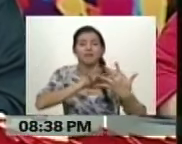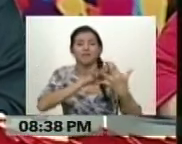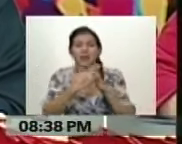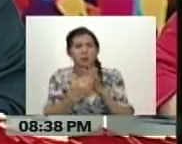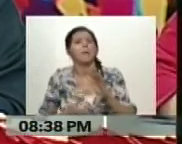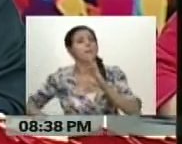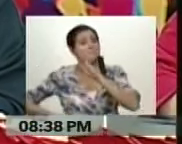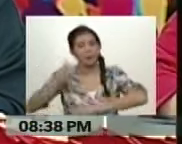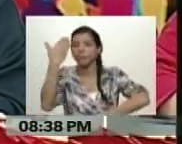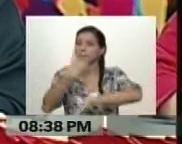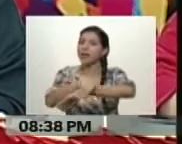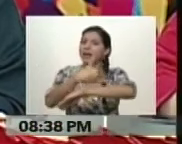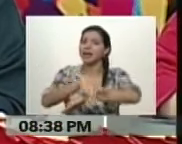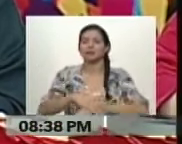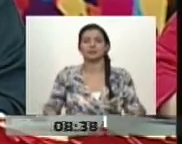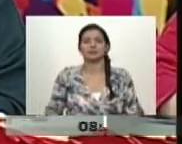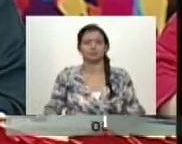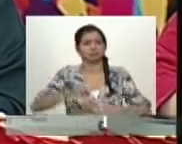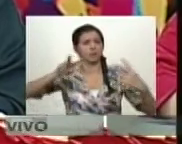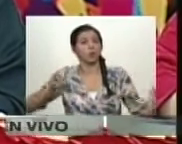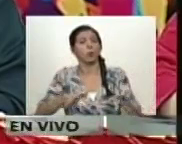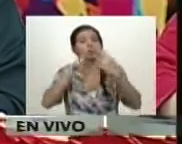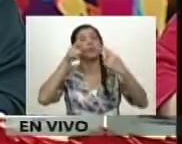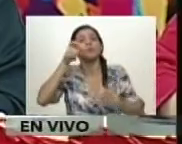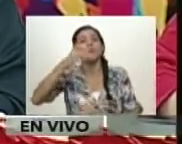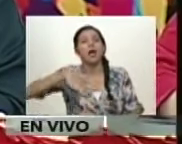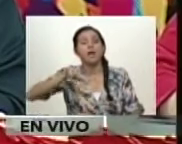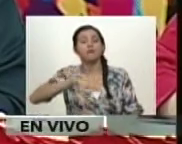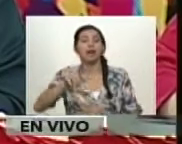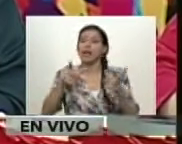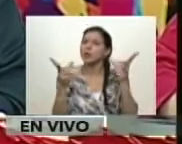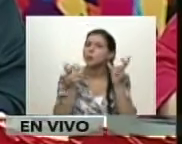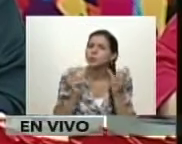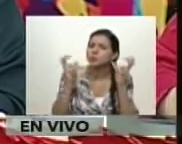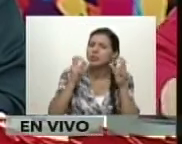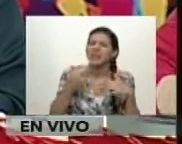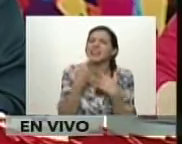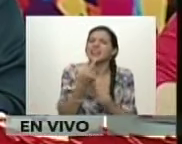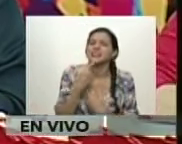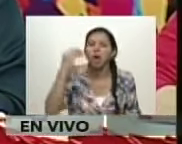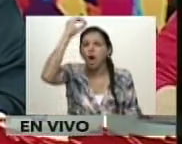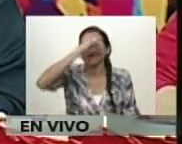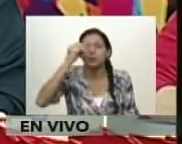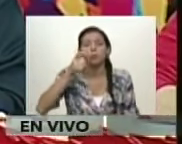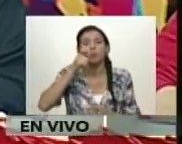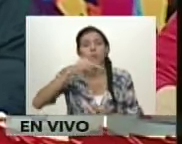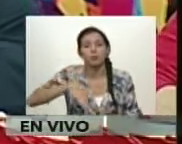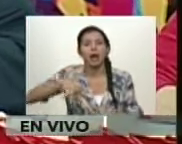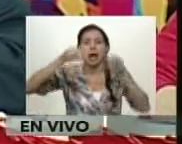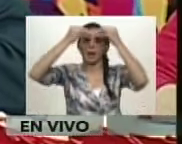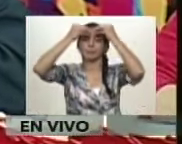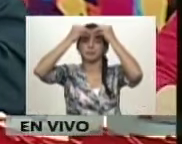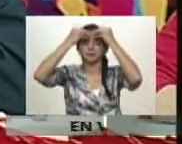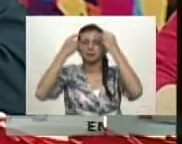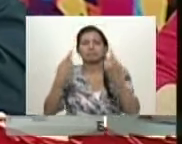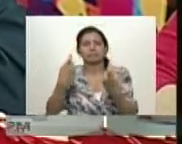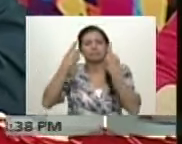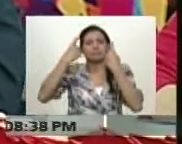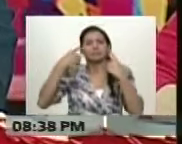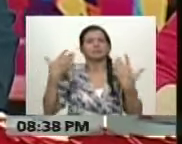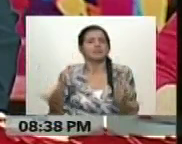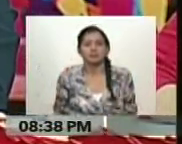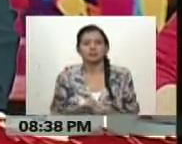vámonos para la calle, al encuentro del pueblo, a escuchar sus opiniones, a aprender de ellos, a generar nuevas